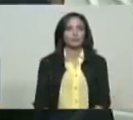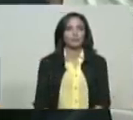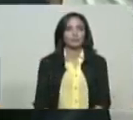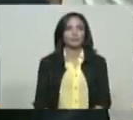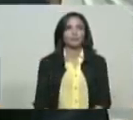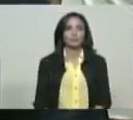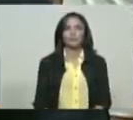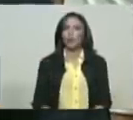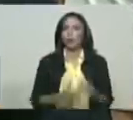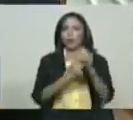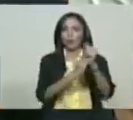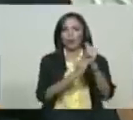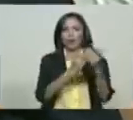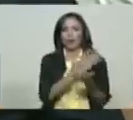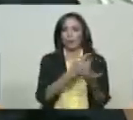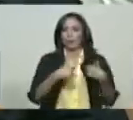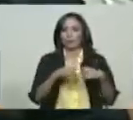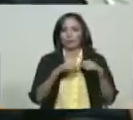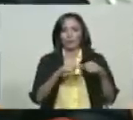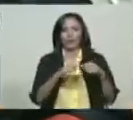Tenemos un liderazgo legítimo, permanente.